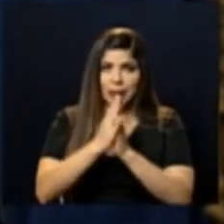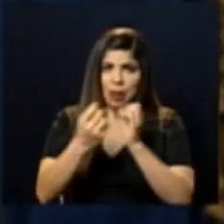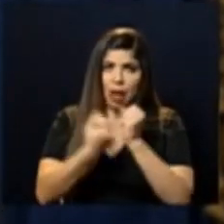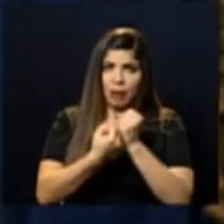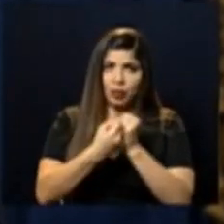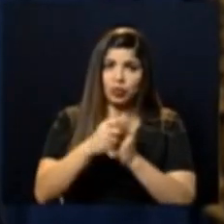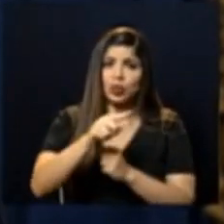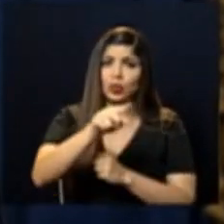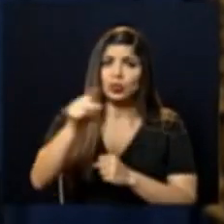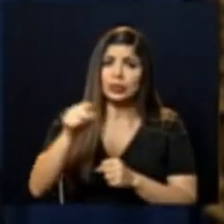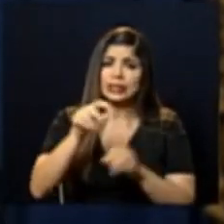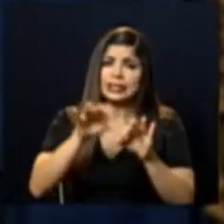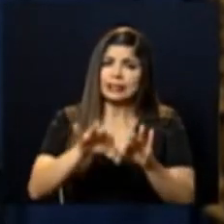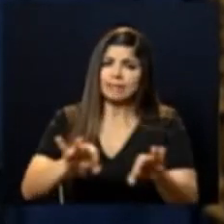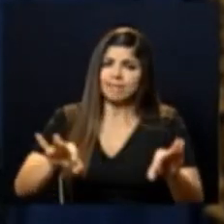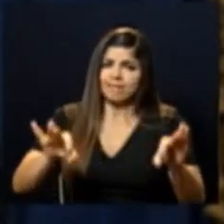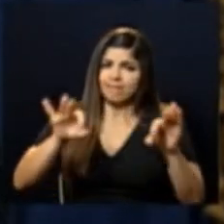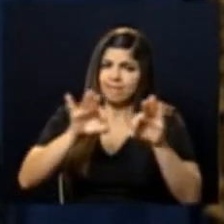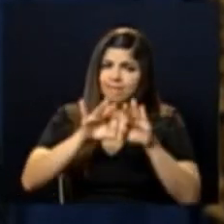Ustedes son claves.